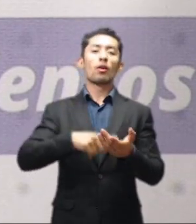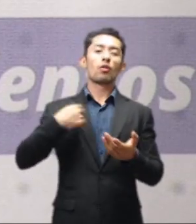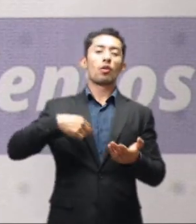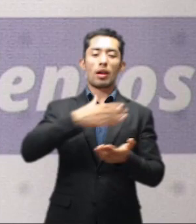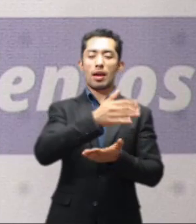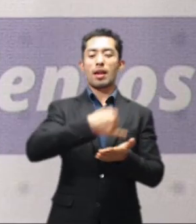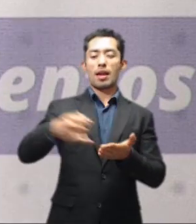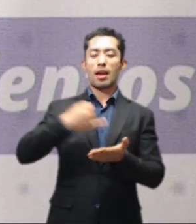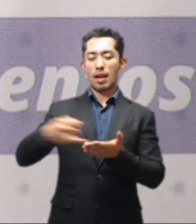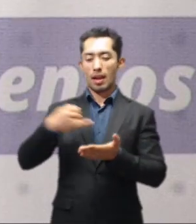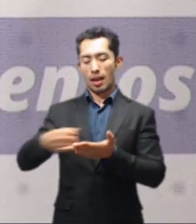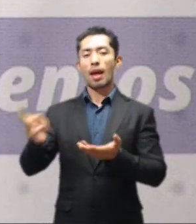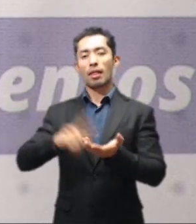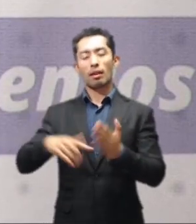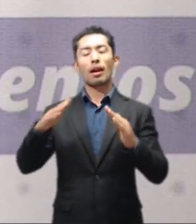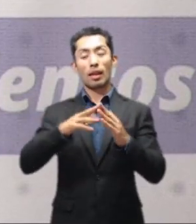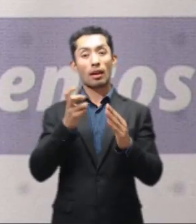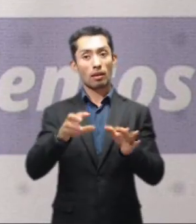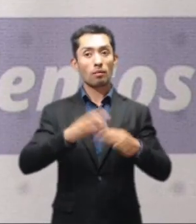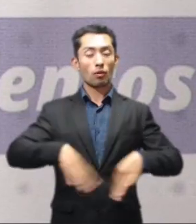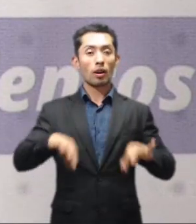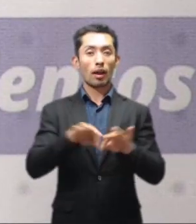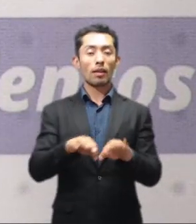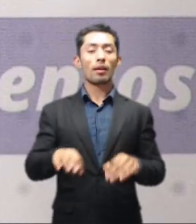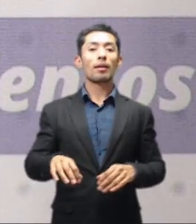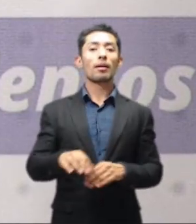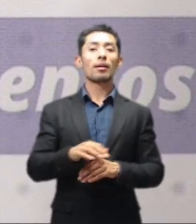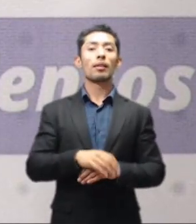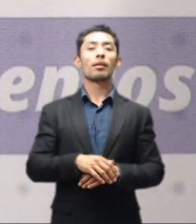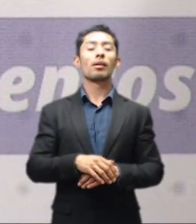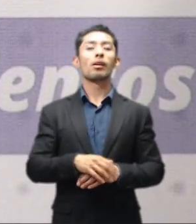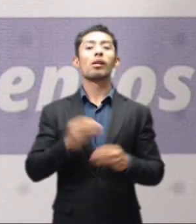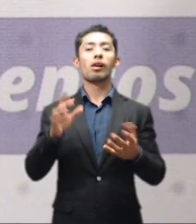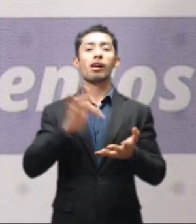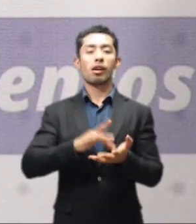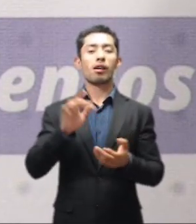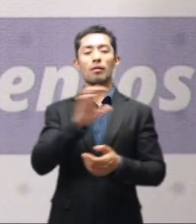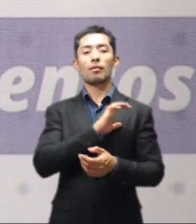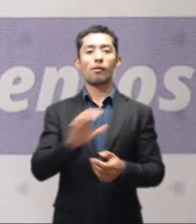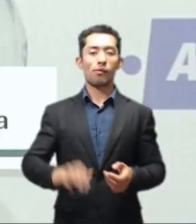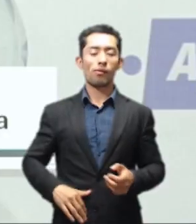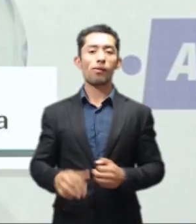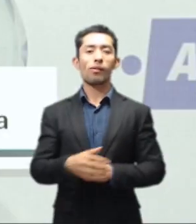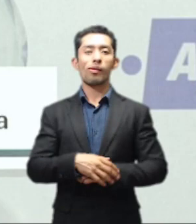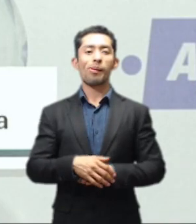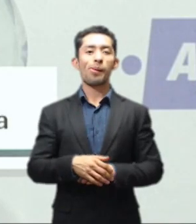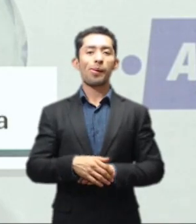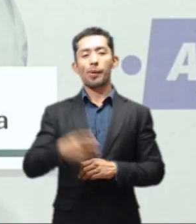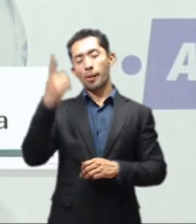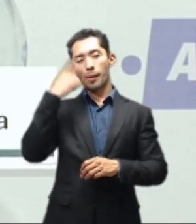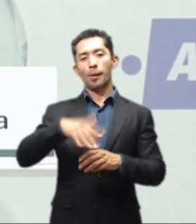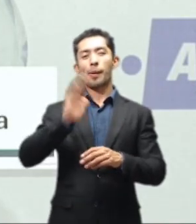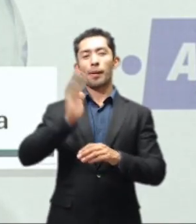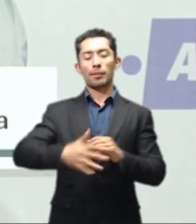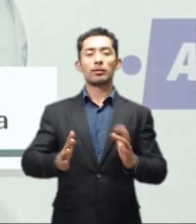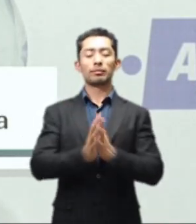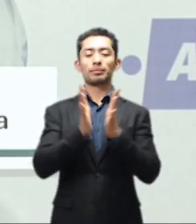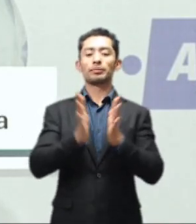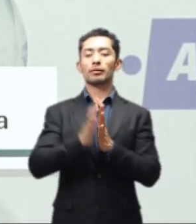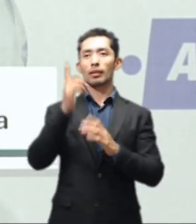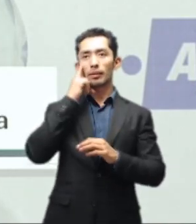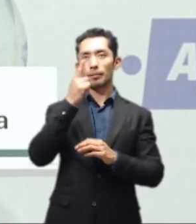dentro de casa No eso es muy importante todo de la mano de la ciudad Muchas gracias candidato para concluir con este ejercicio